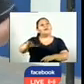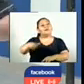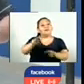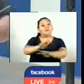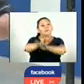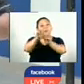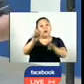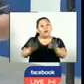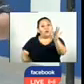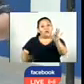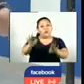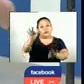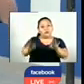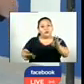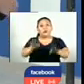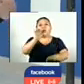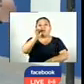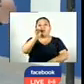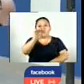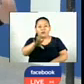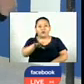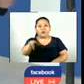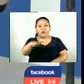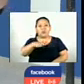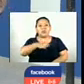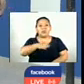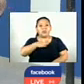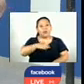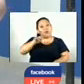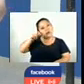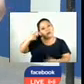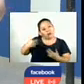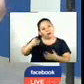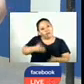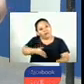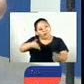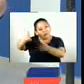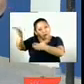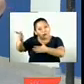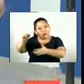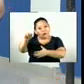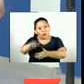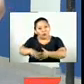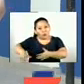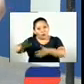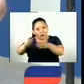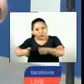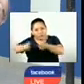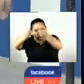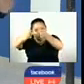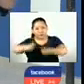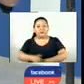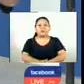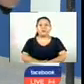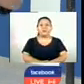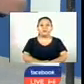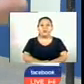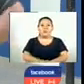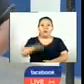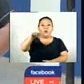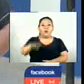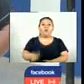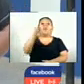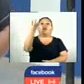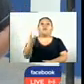está mencionando también que se le asigne cupo y pase ya a disposición de un centro penitenciario Este día